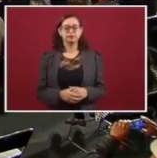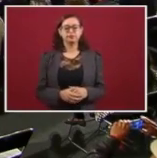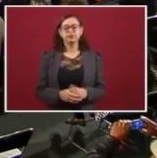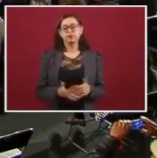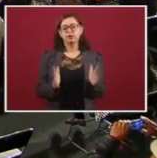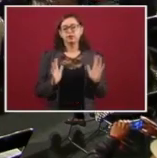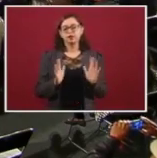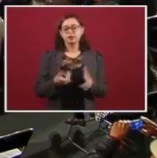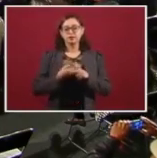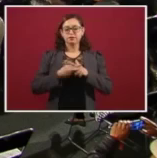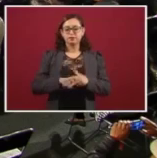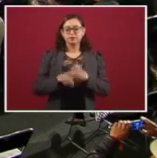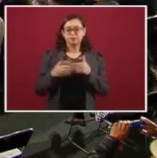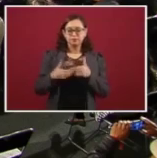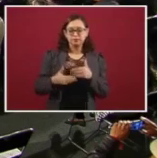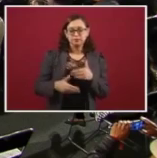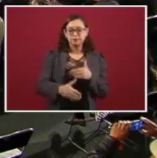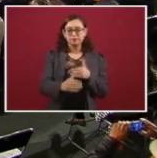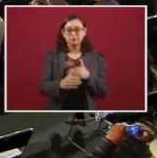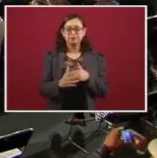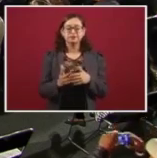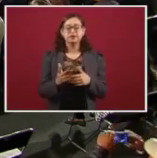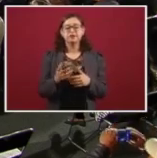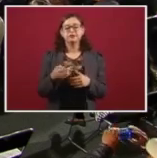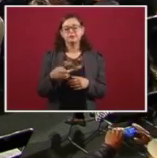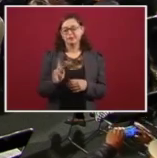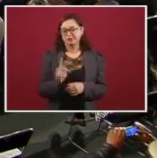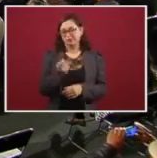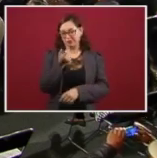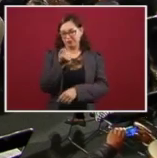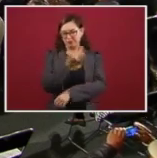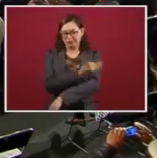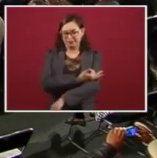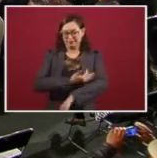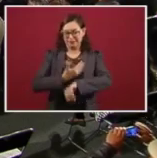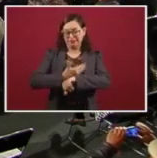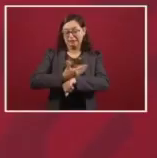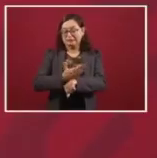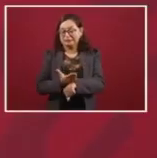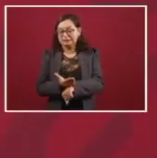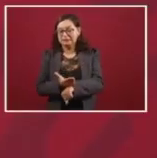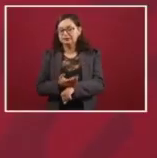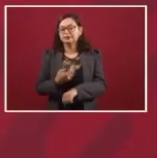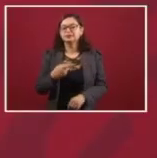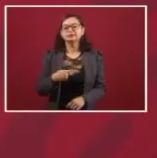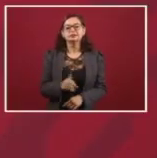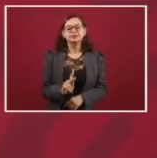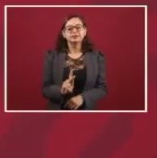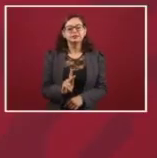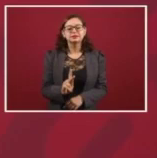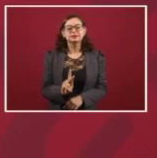estamos comenzando con unos minutos tarde, pero